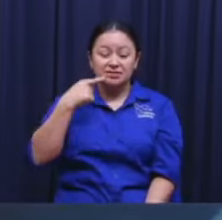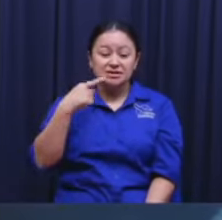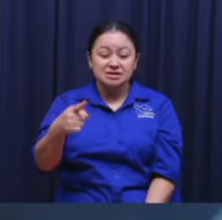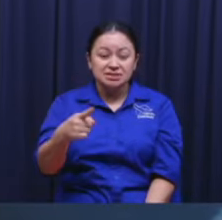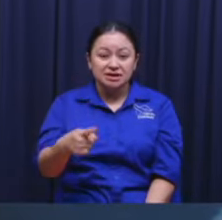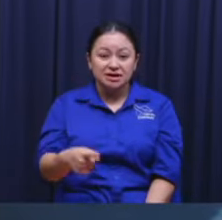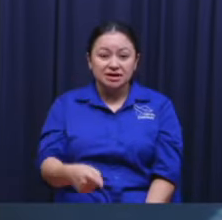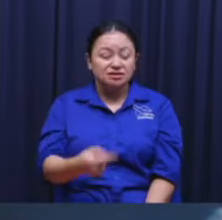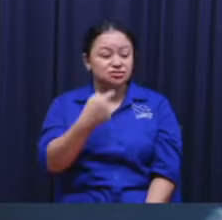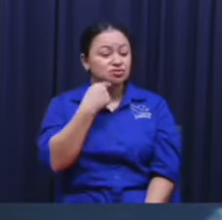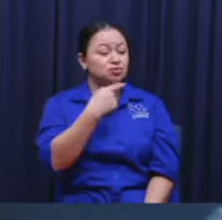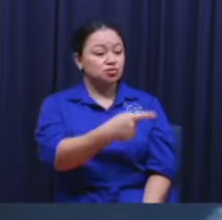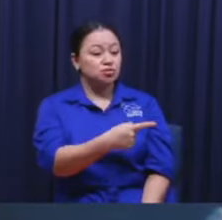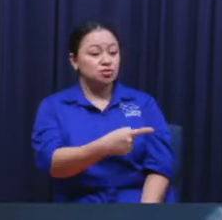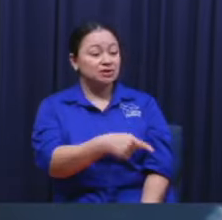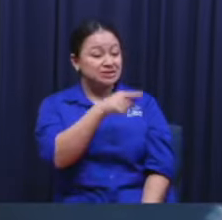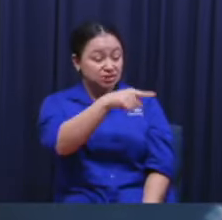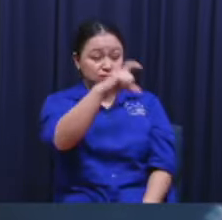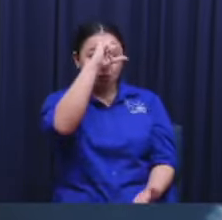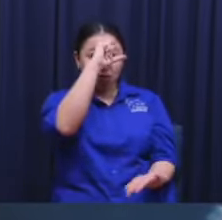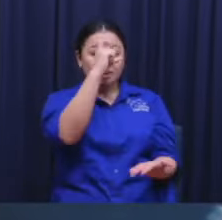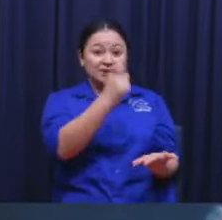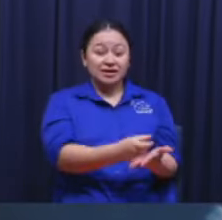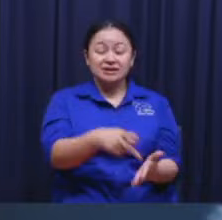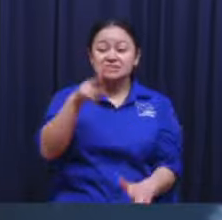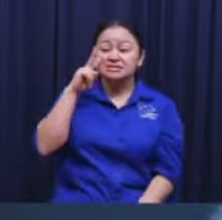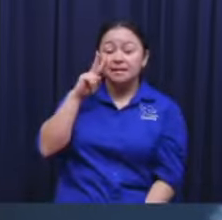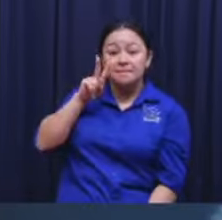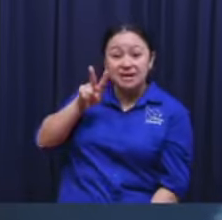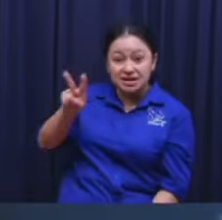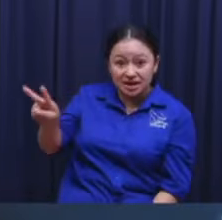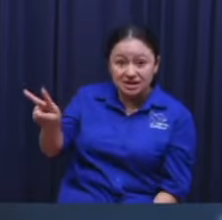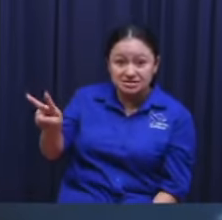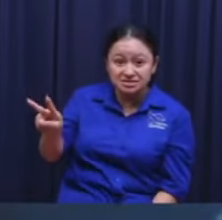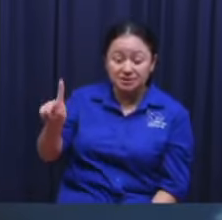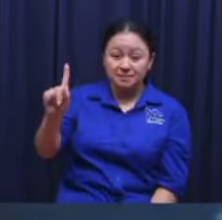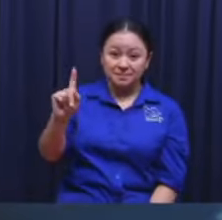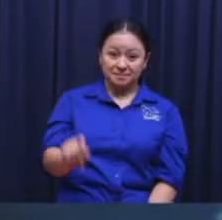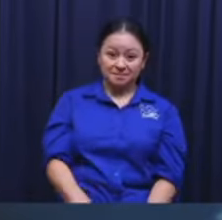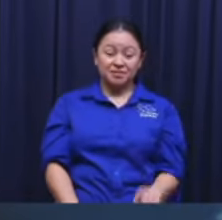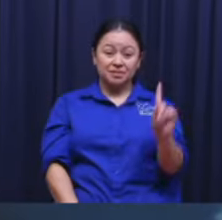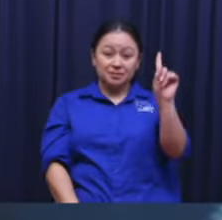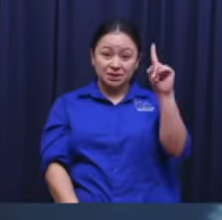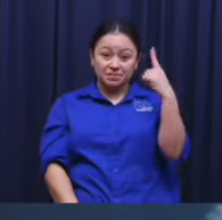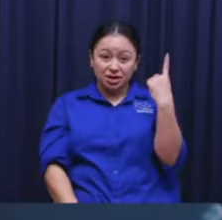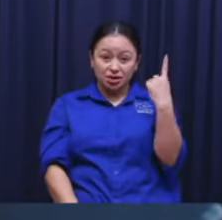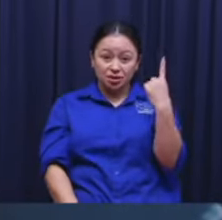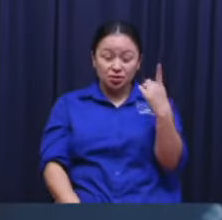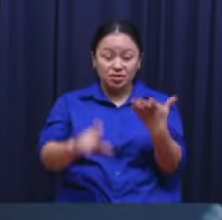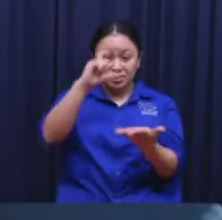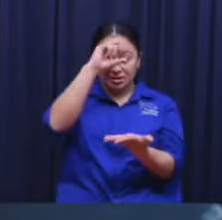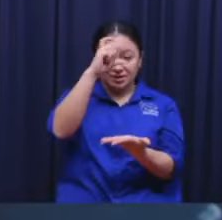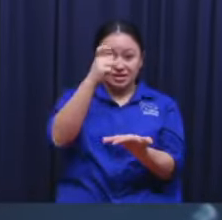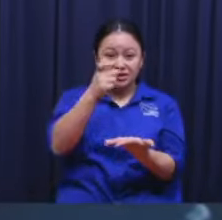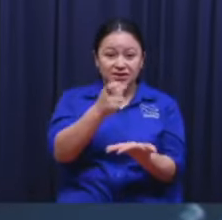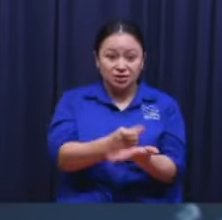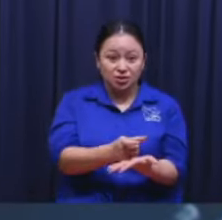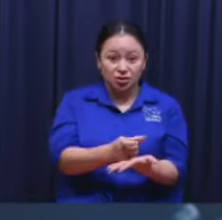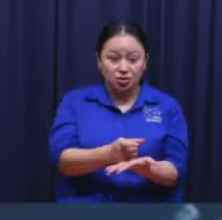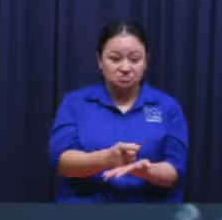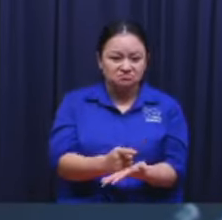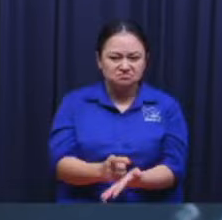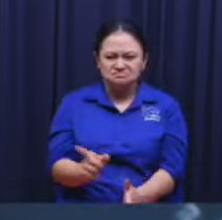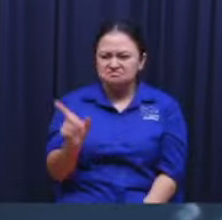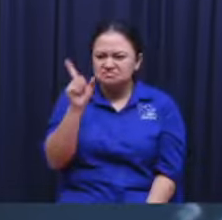que si creyeres, verás. Entonces primero creyó sin ver. Pero cuando ya